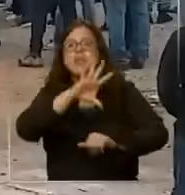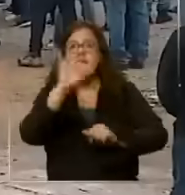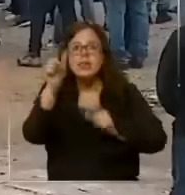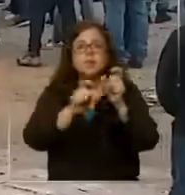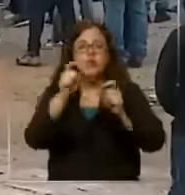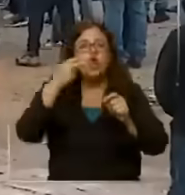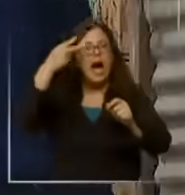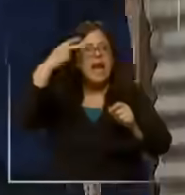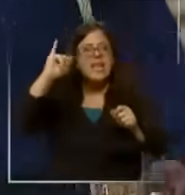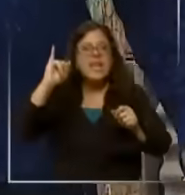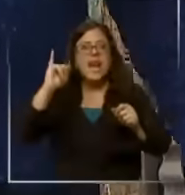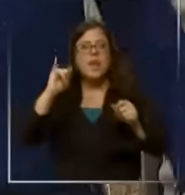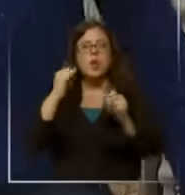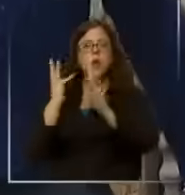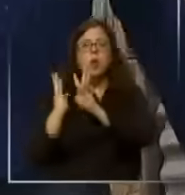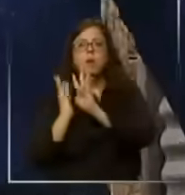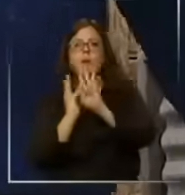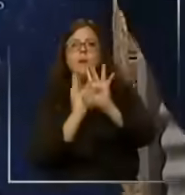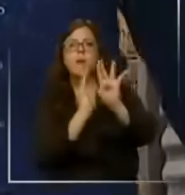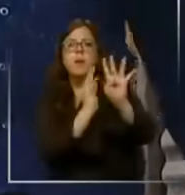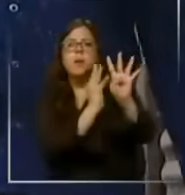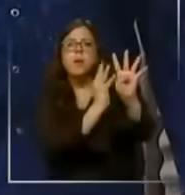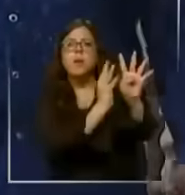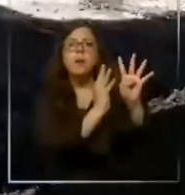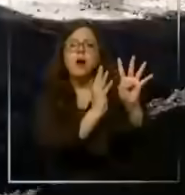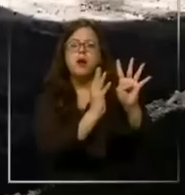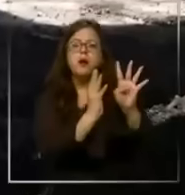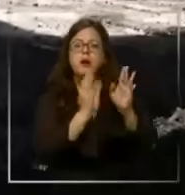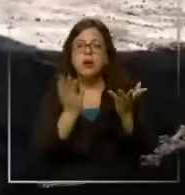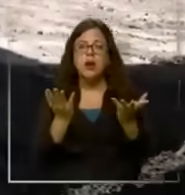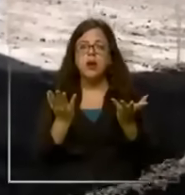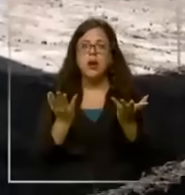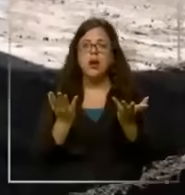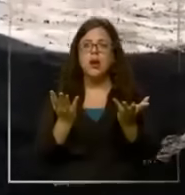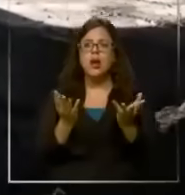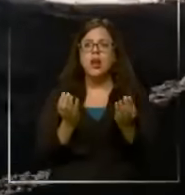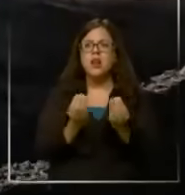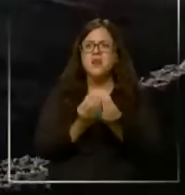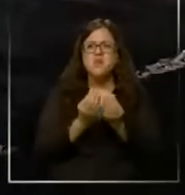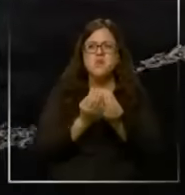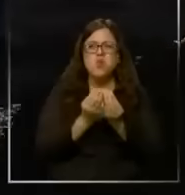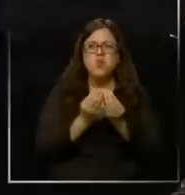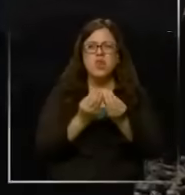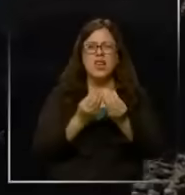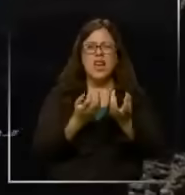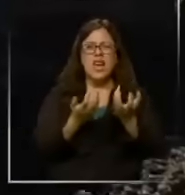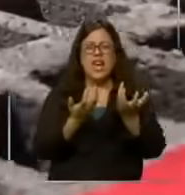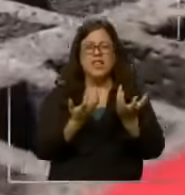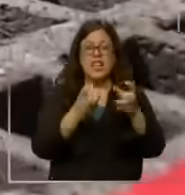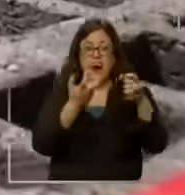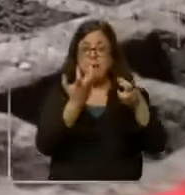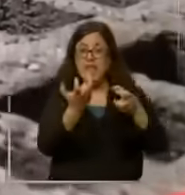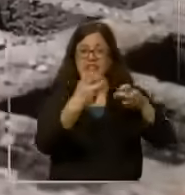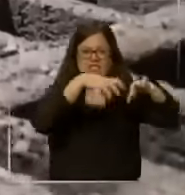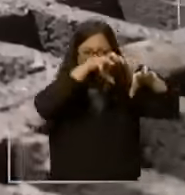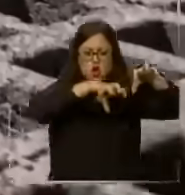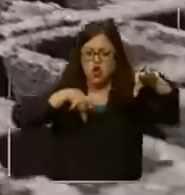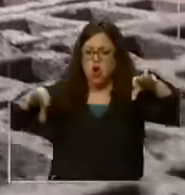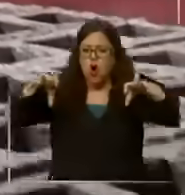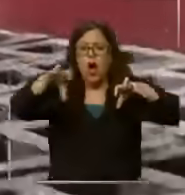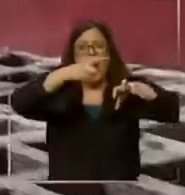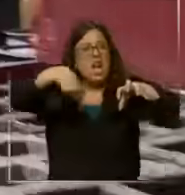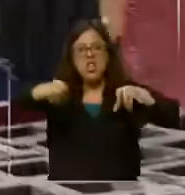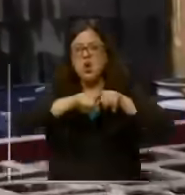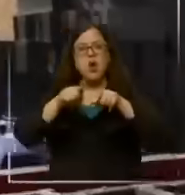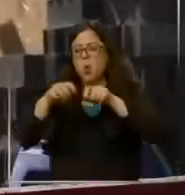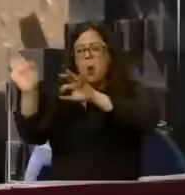pero desfilaban como hormiguitas por el cerro. Habían los medios pedazos de roca grande y para ellos no fue obstáculo para armar